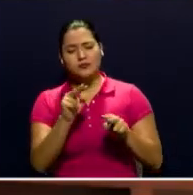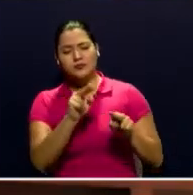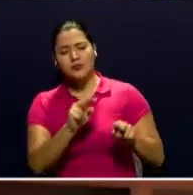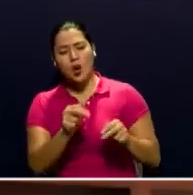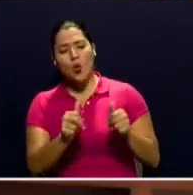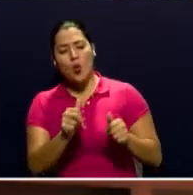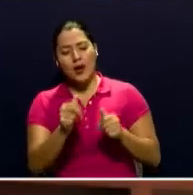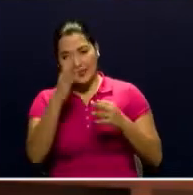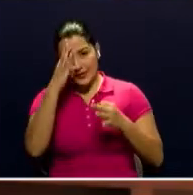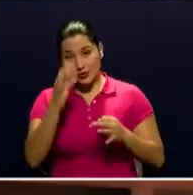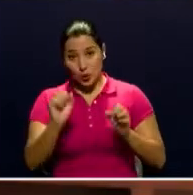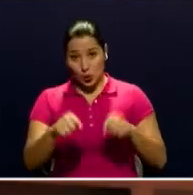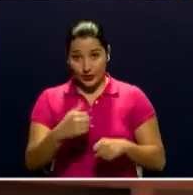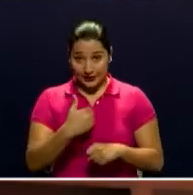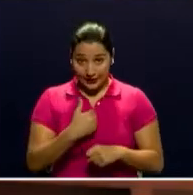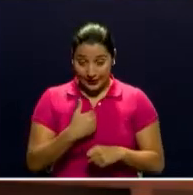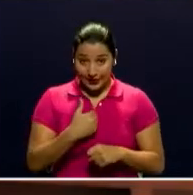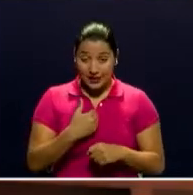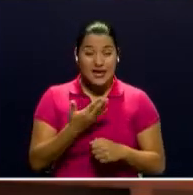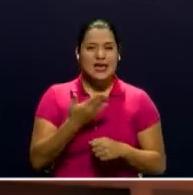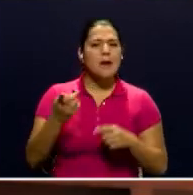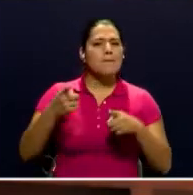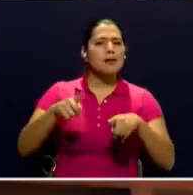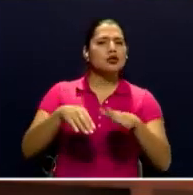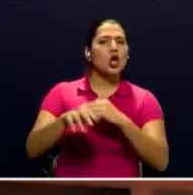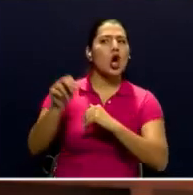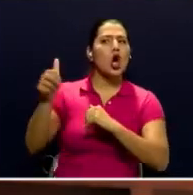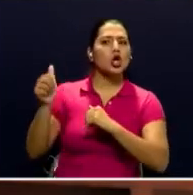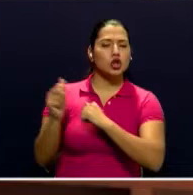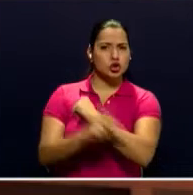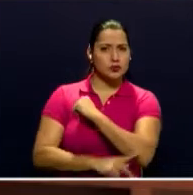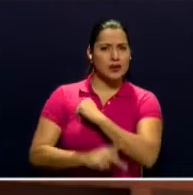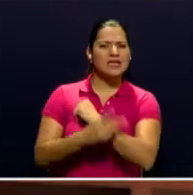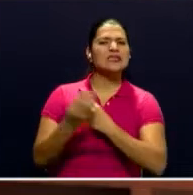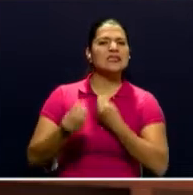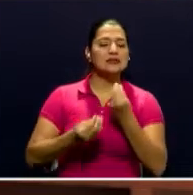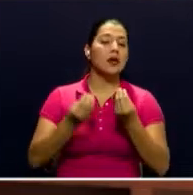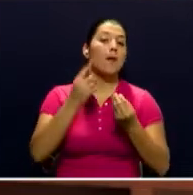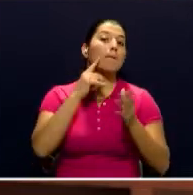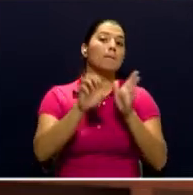tomar. Lo que ha ocurrido en otros países es que se han suspendido, por ejemplo,